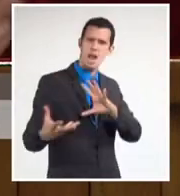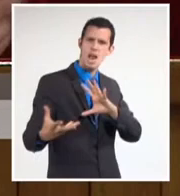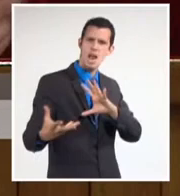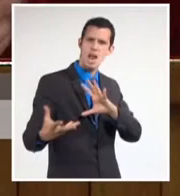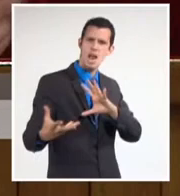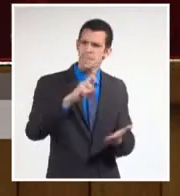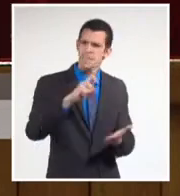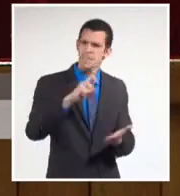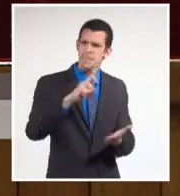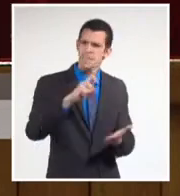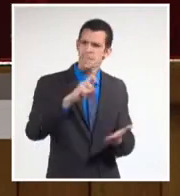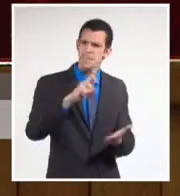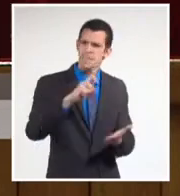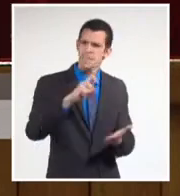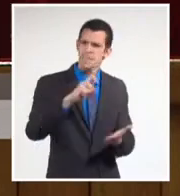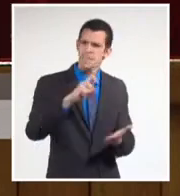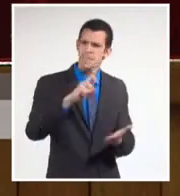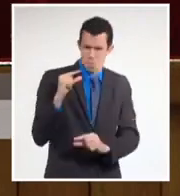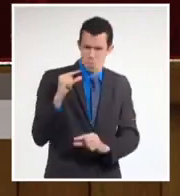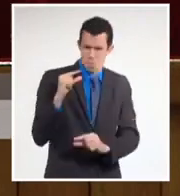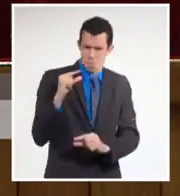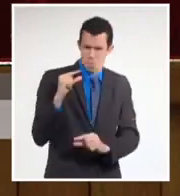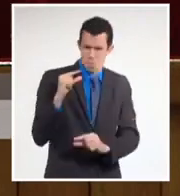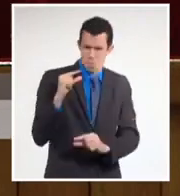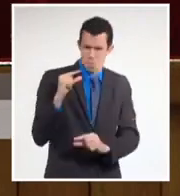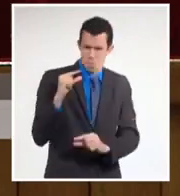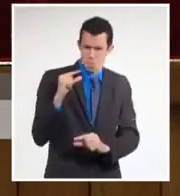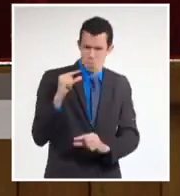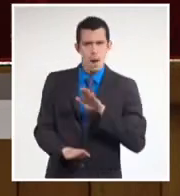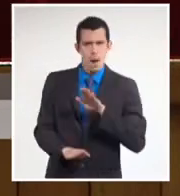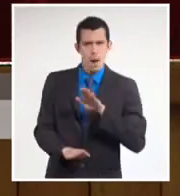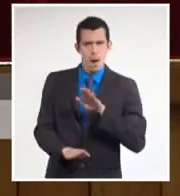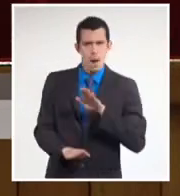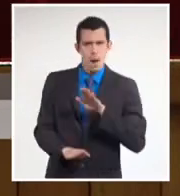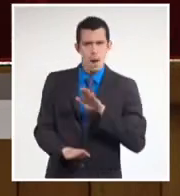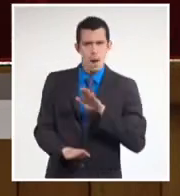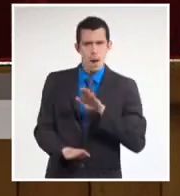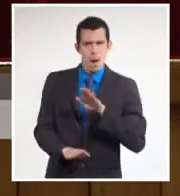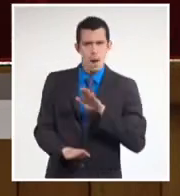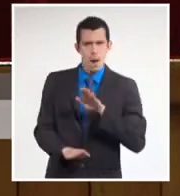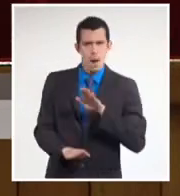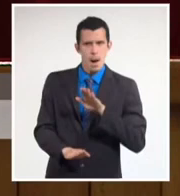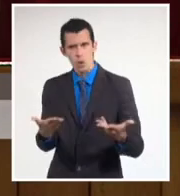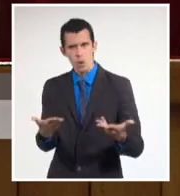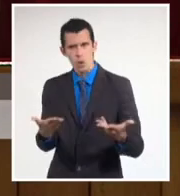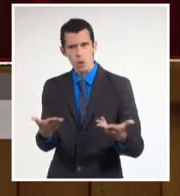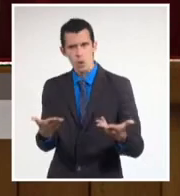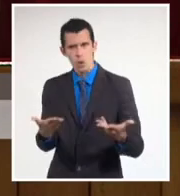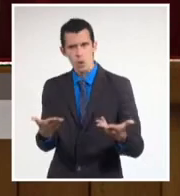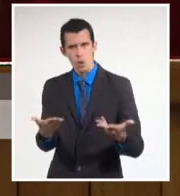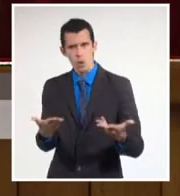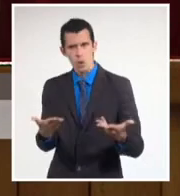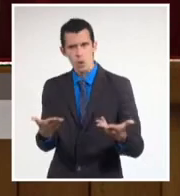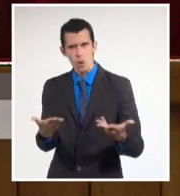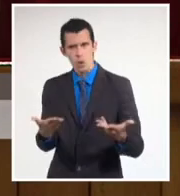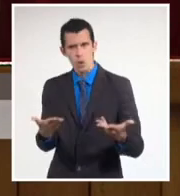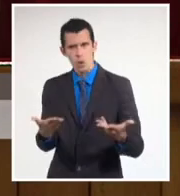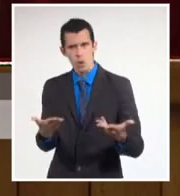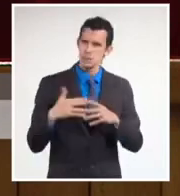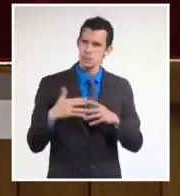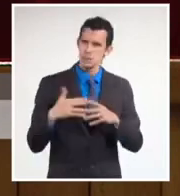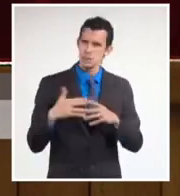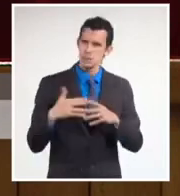ir avanzando en su solución. Gradualmente, en la misma medida que comienza y se inicia ya un proceso